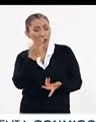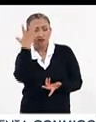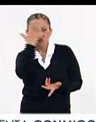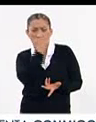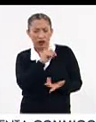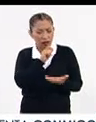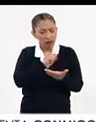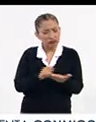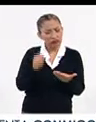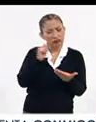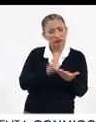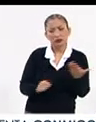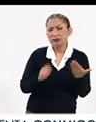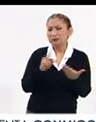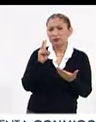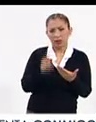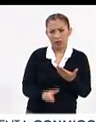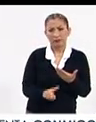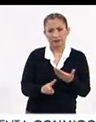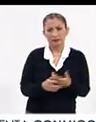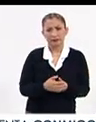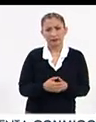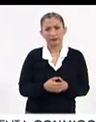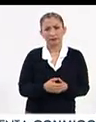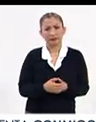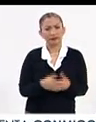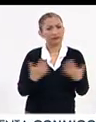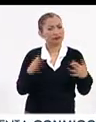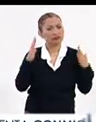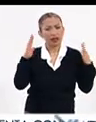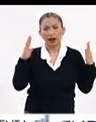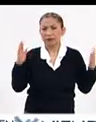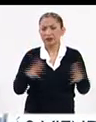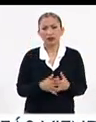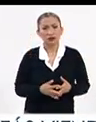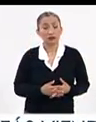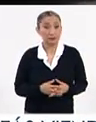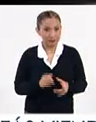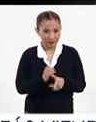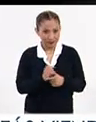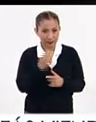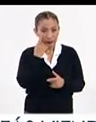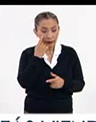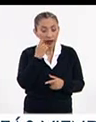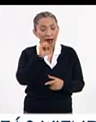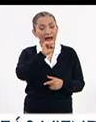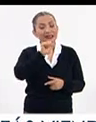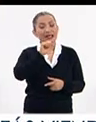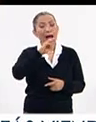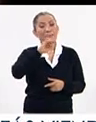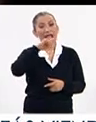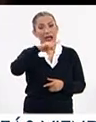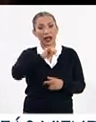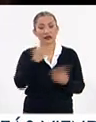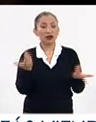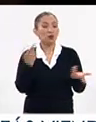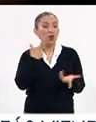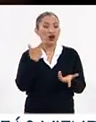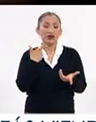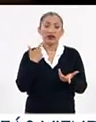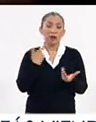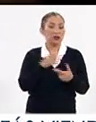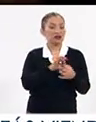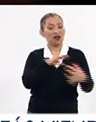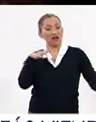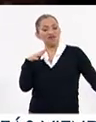hermosa, tal porción de verdad. No, es increíble. Increíble, ¿no? Entonces, Sabines divorciado políticamente de su público,